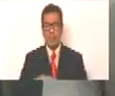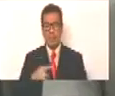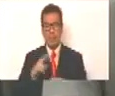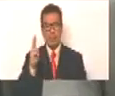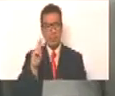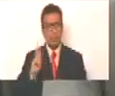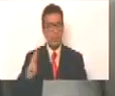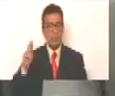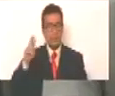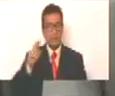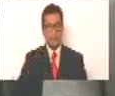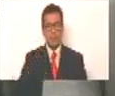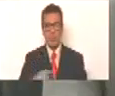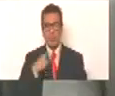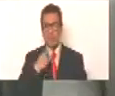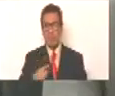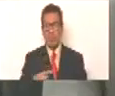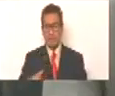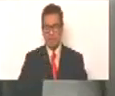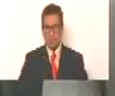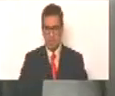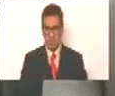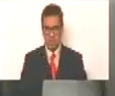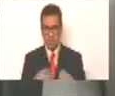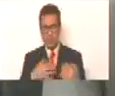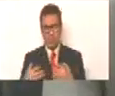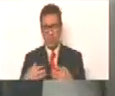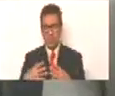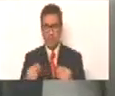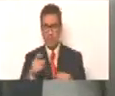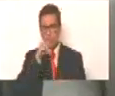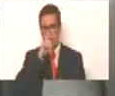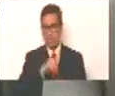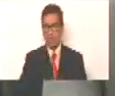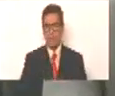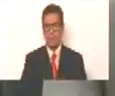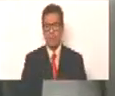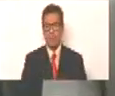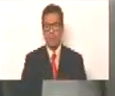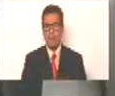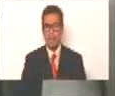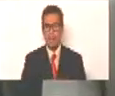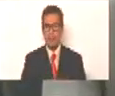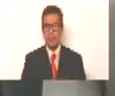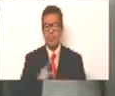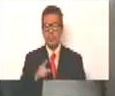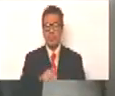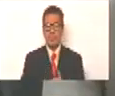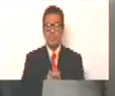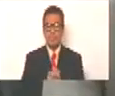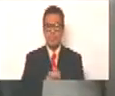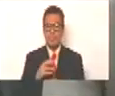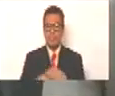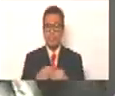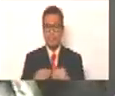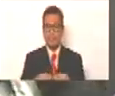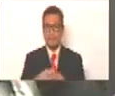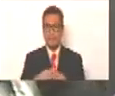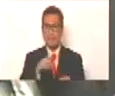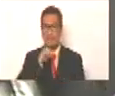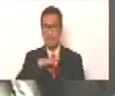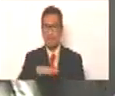soberana por la que pelearon durante décadas. Y así, compañera, así ha sido la historiografía.